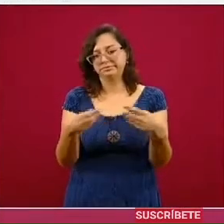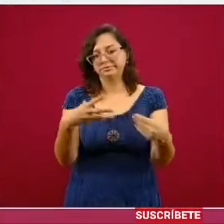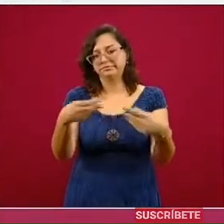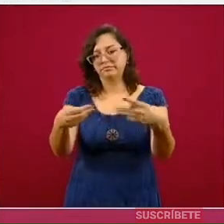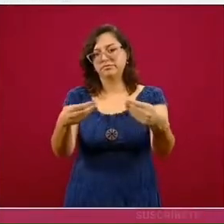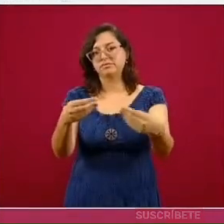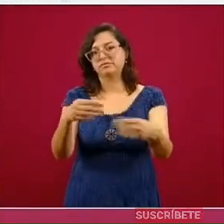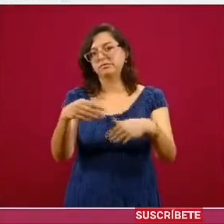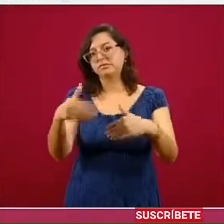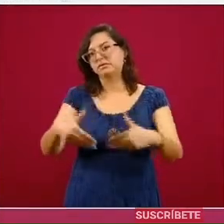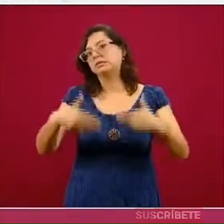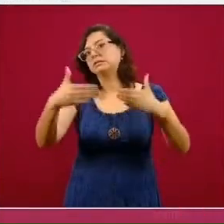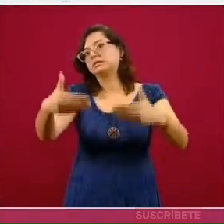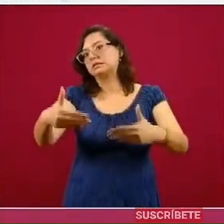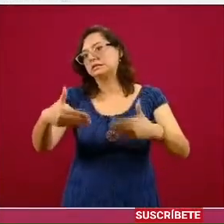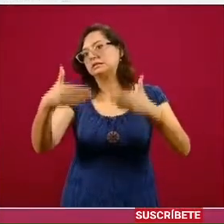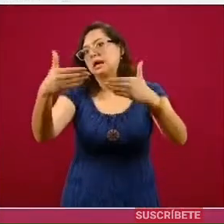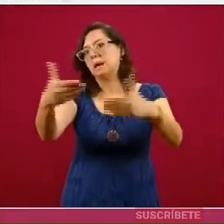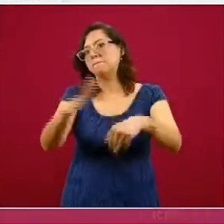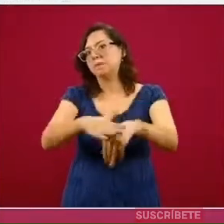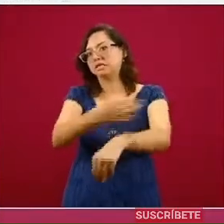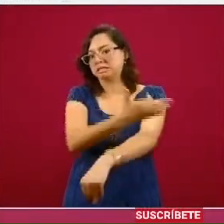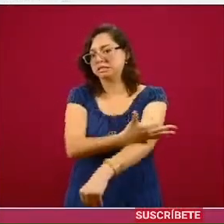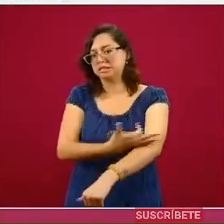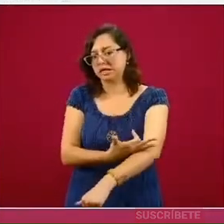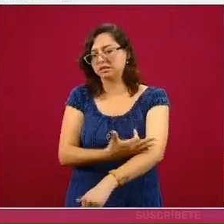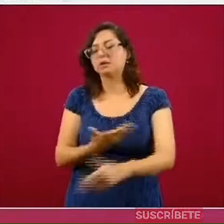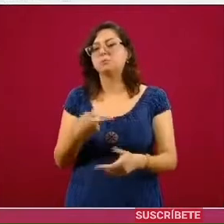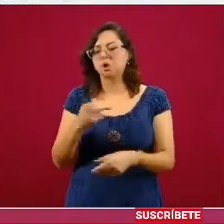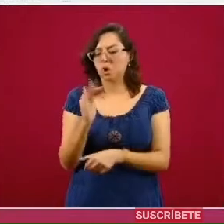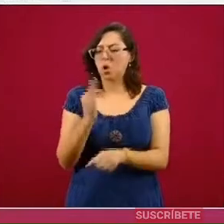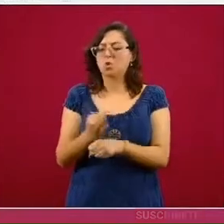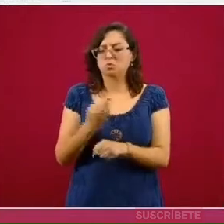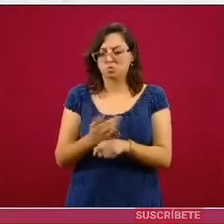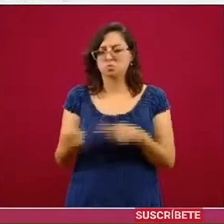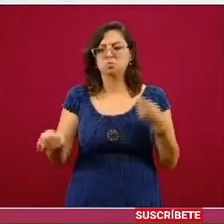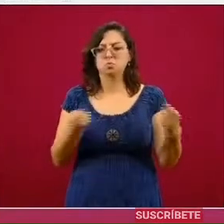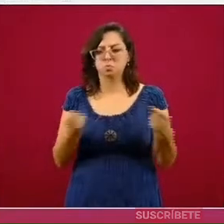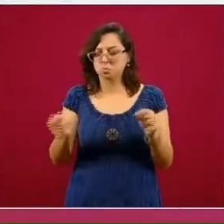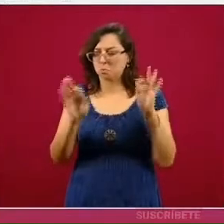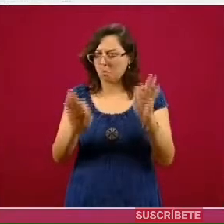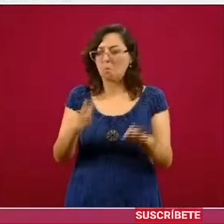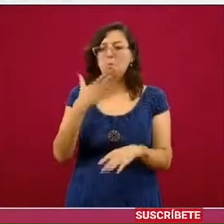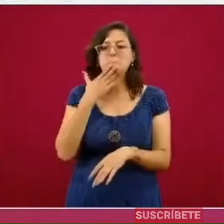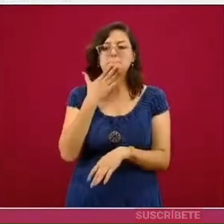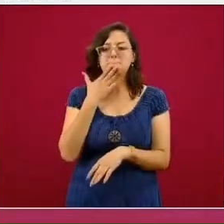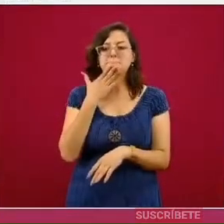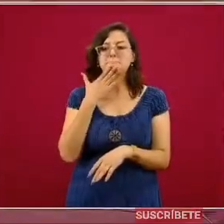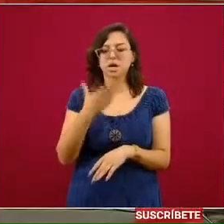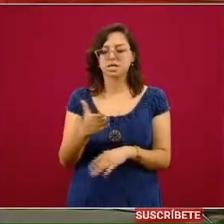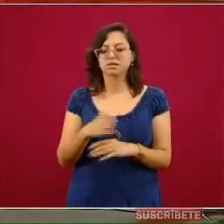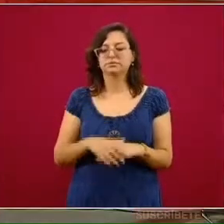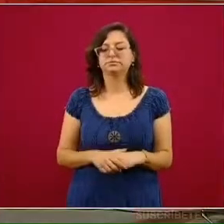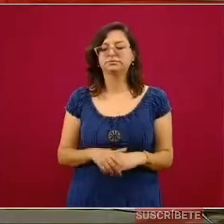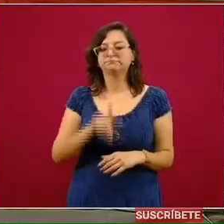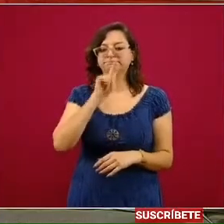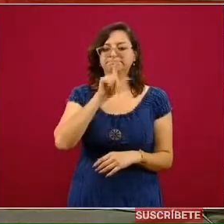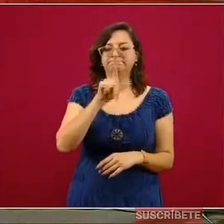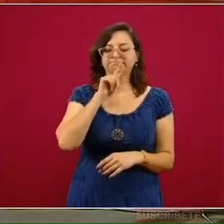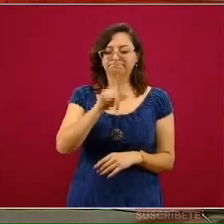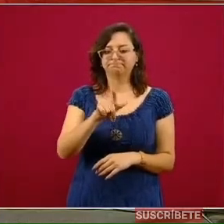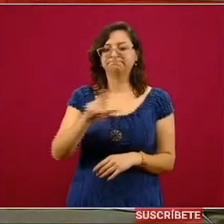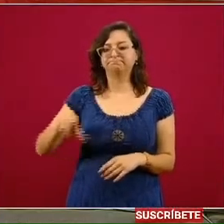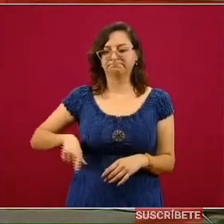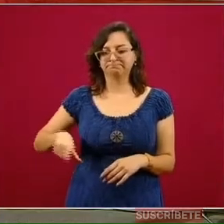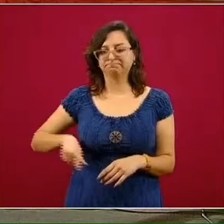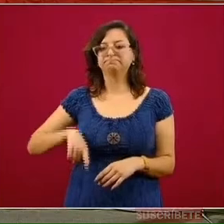más tardía. Pero por el momento han tenido un buen control epidémico, lo cual es digno de reconocimiento para la sociedad de Jalisco,